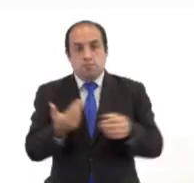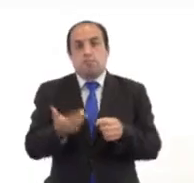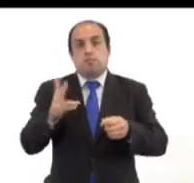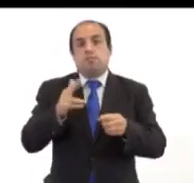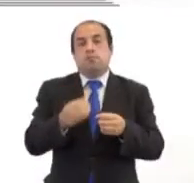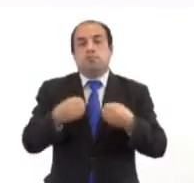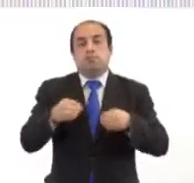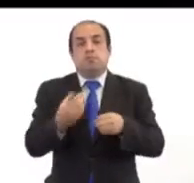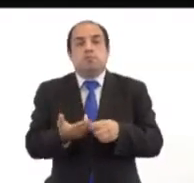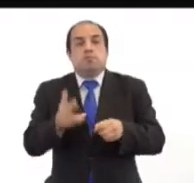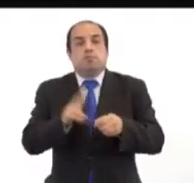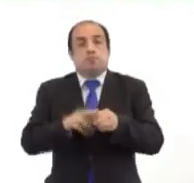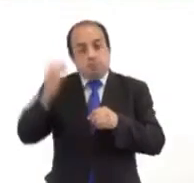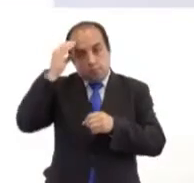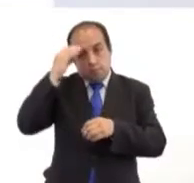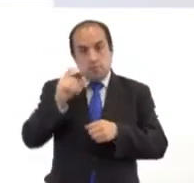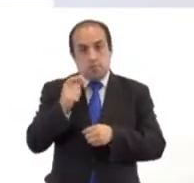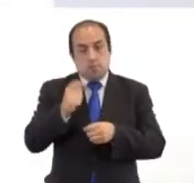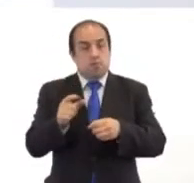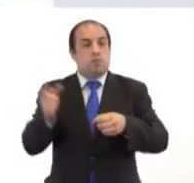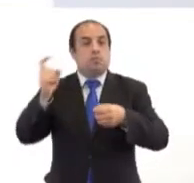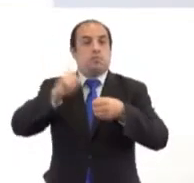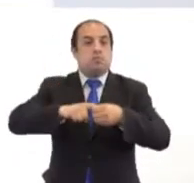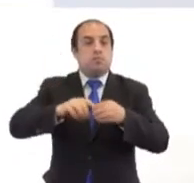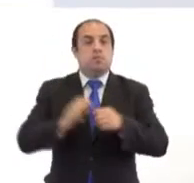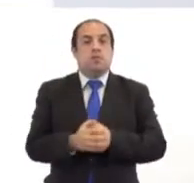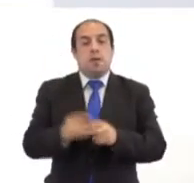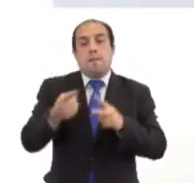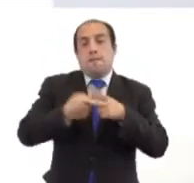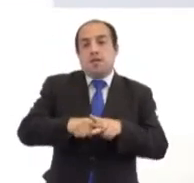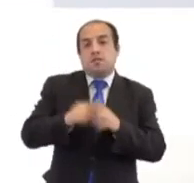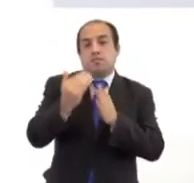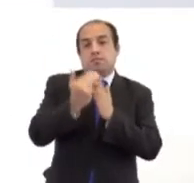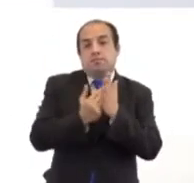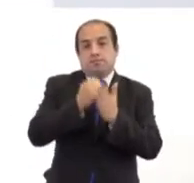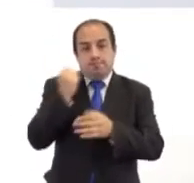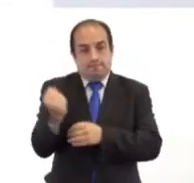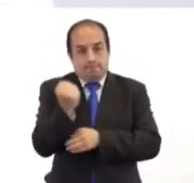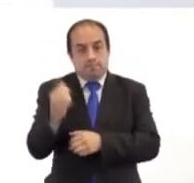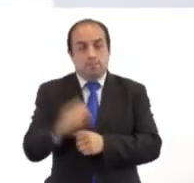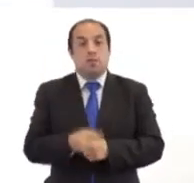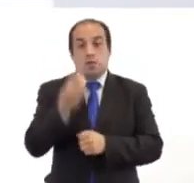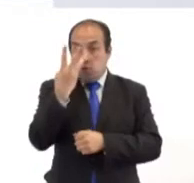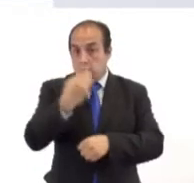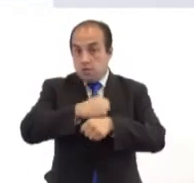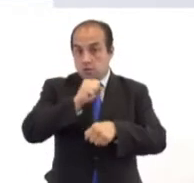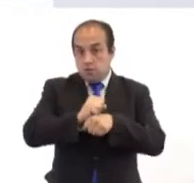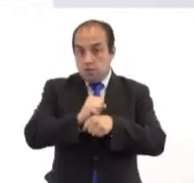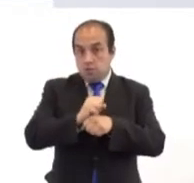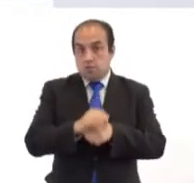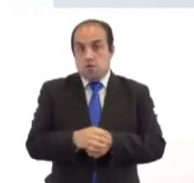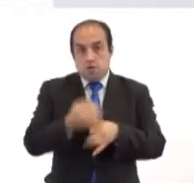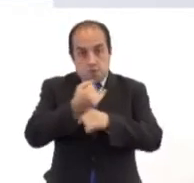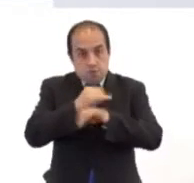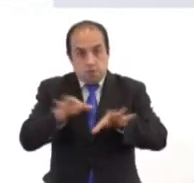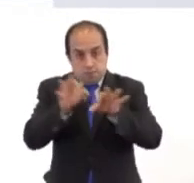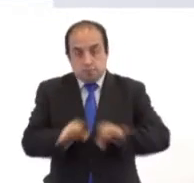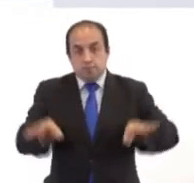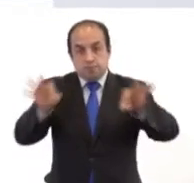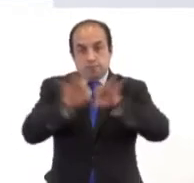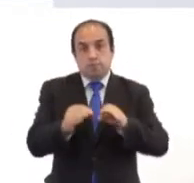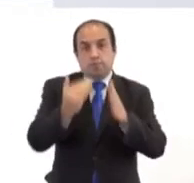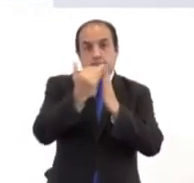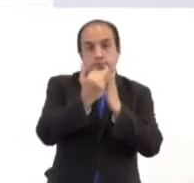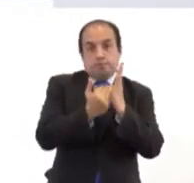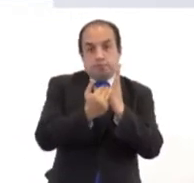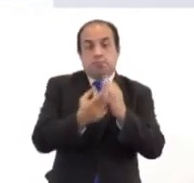de ingresos, y fue cuando empezamos a descender afortunadamente. Entonces, 3 semanas con datos muy importantes de reducción de ingresos,